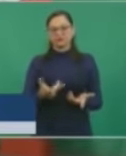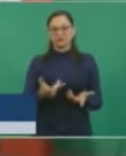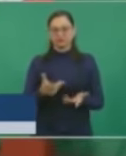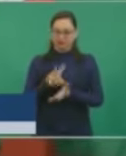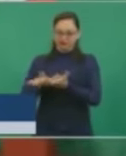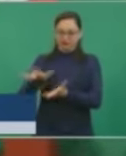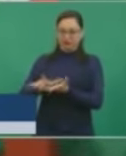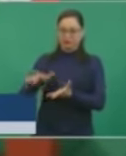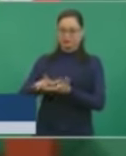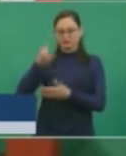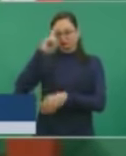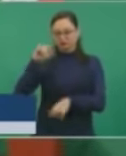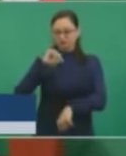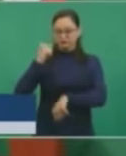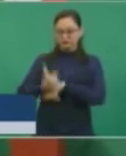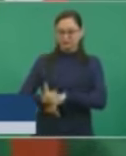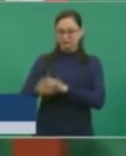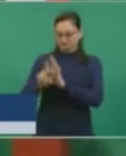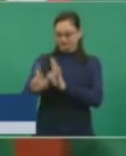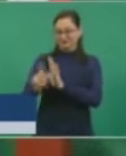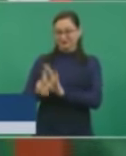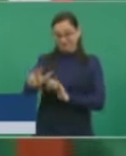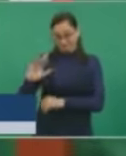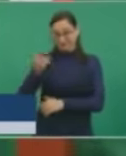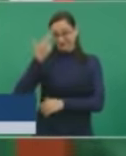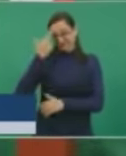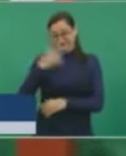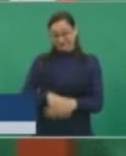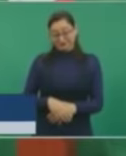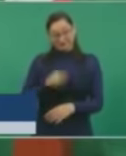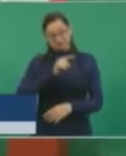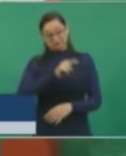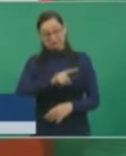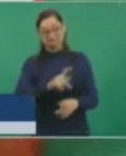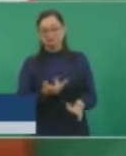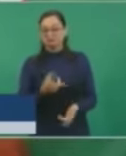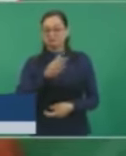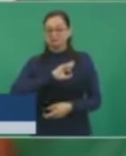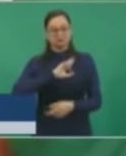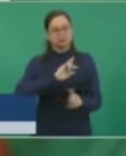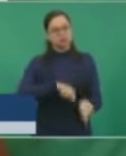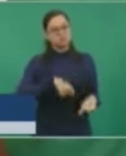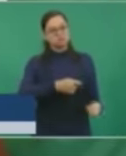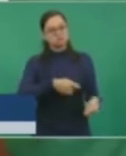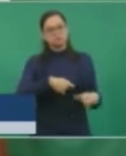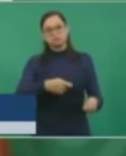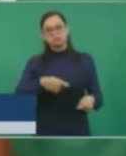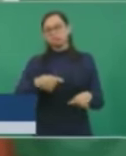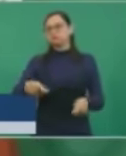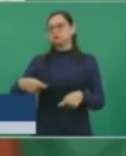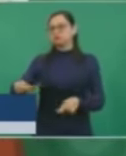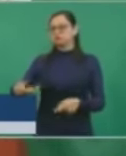que llevo razón, se está obviando el cumplimiento de las leyes. Hay ley de adquisiciones, hay ley de presupuesto, hay ley